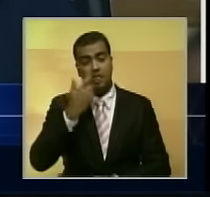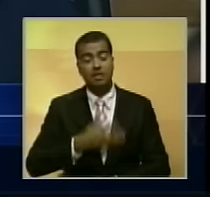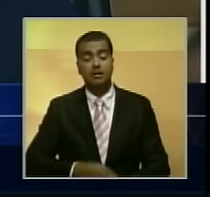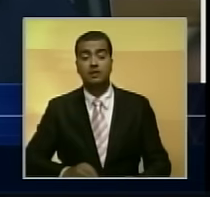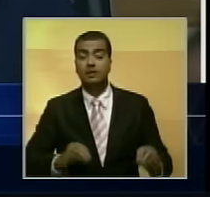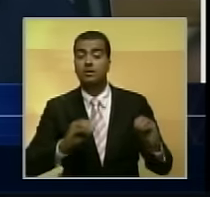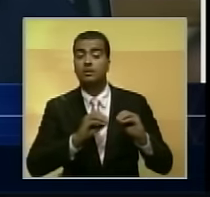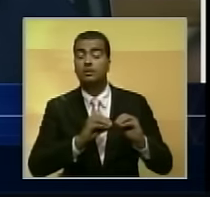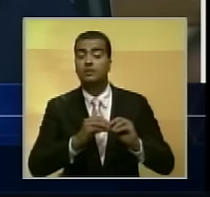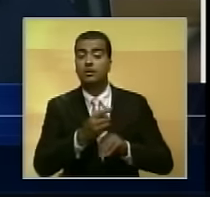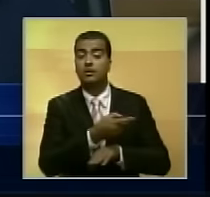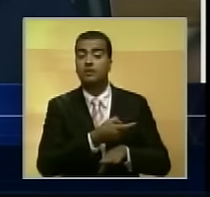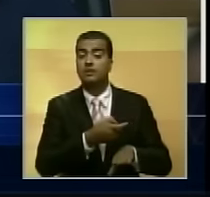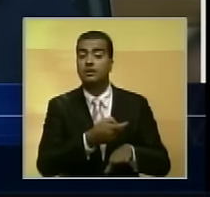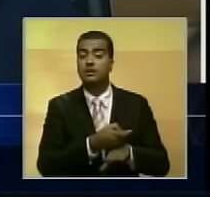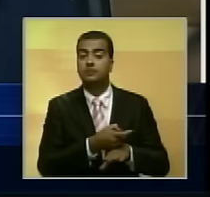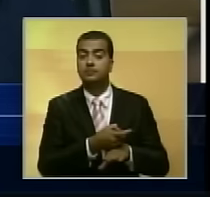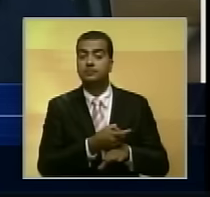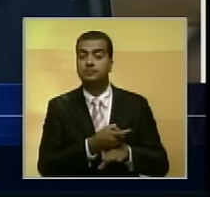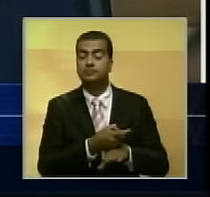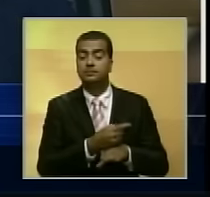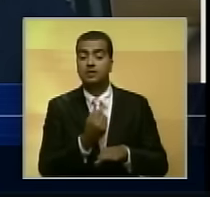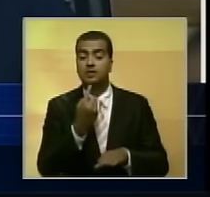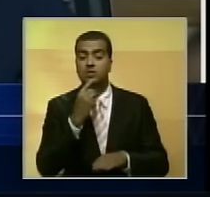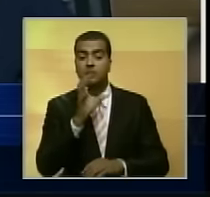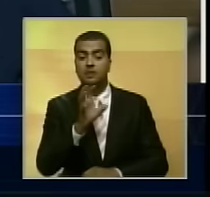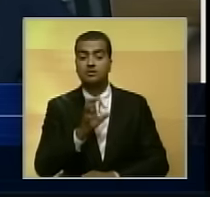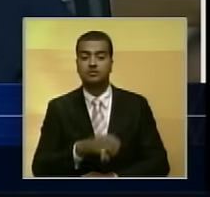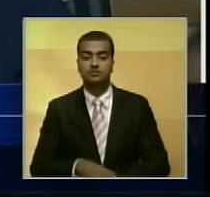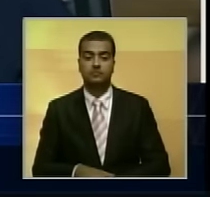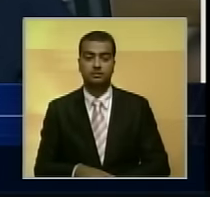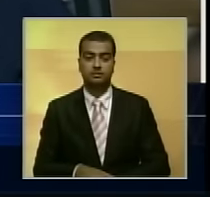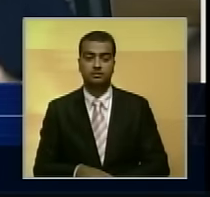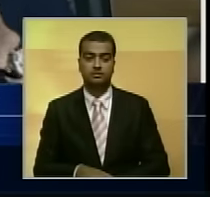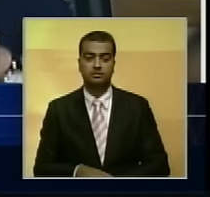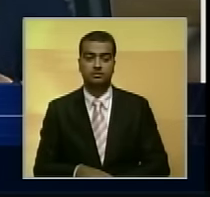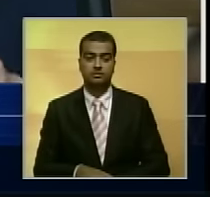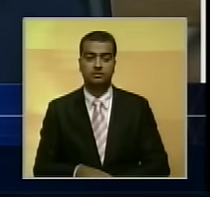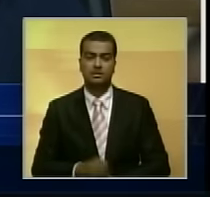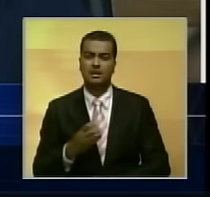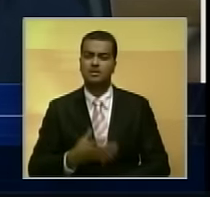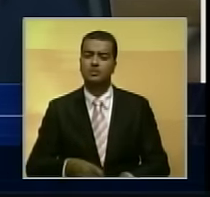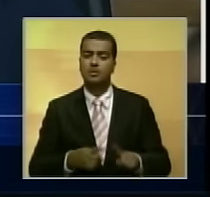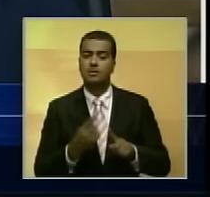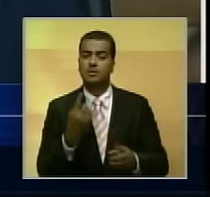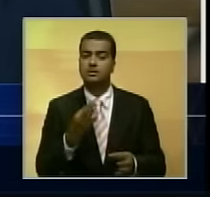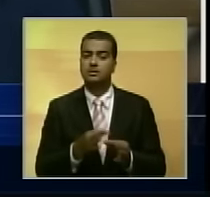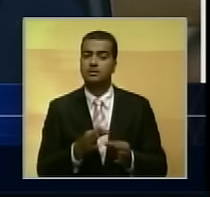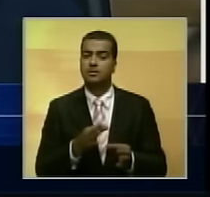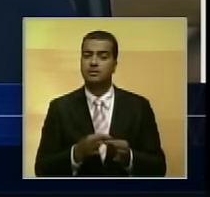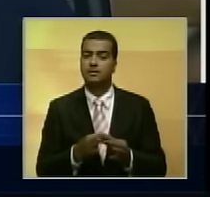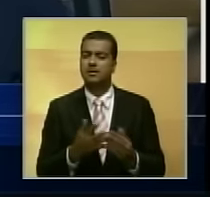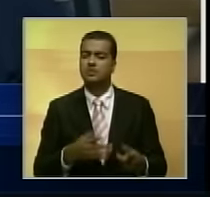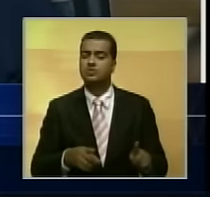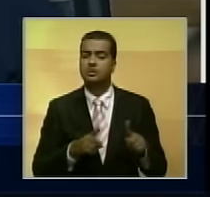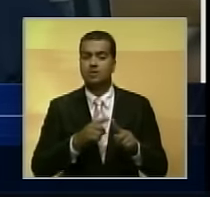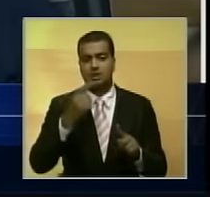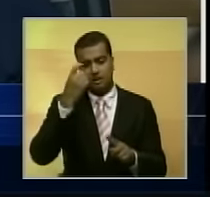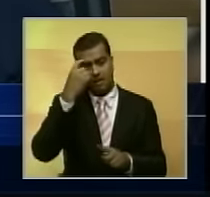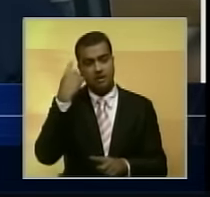acuerdo con el gobierno que impera en su país. ¿Qué pasó el 1 de septiembre? ¿Qué pasó